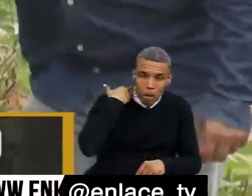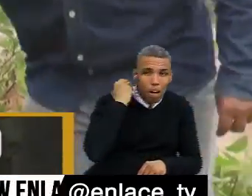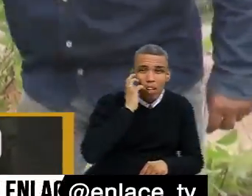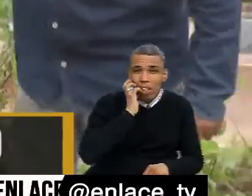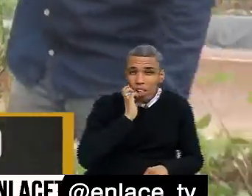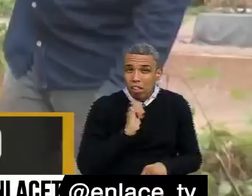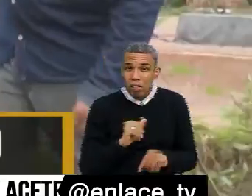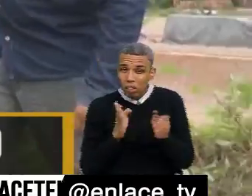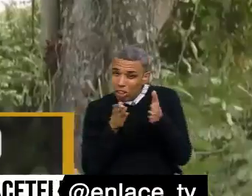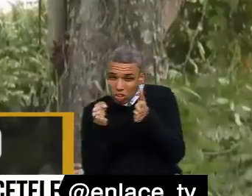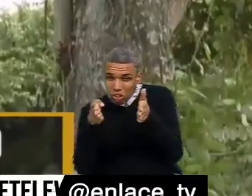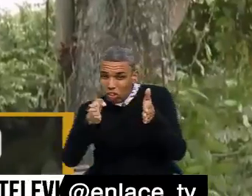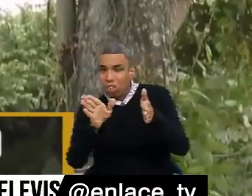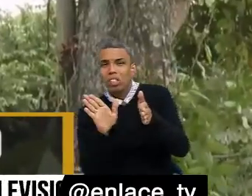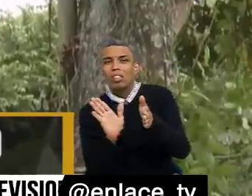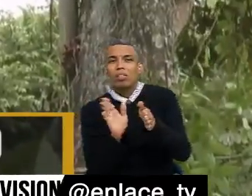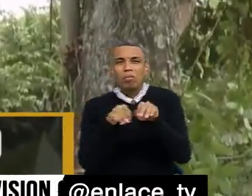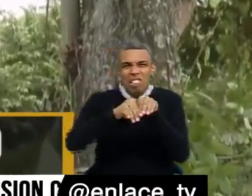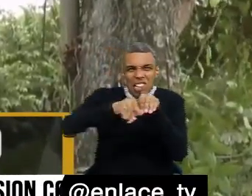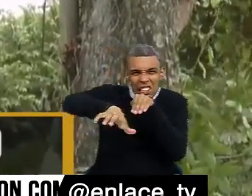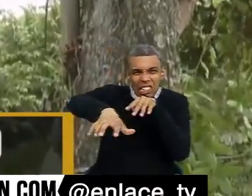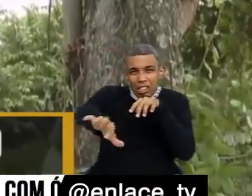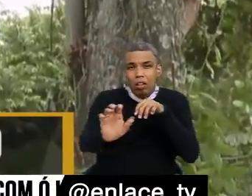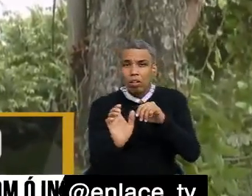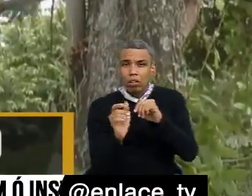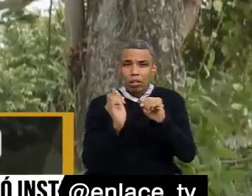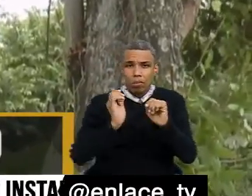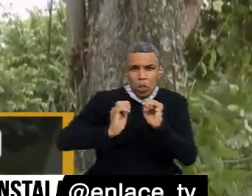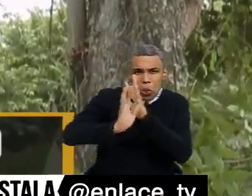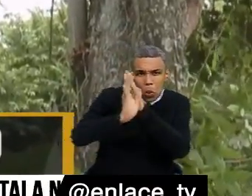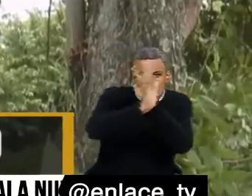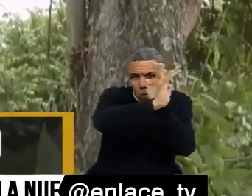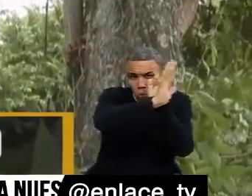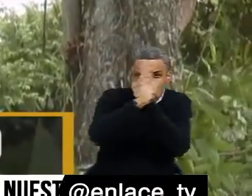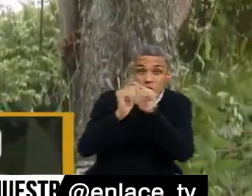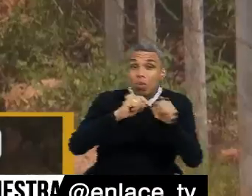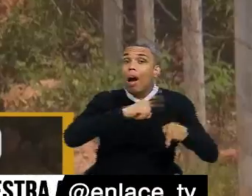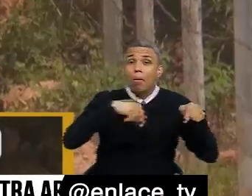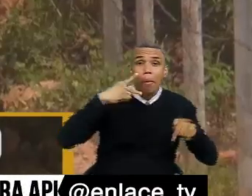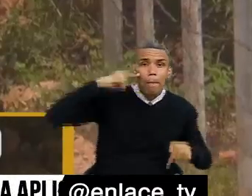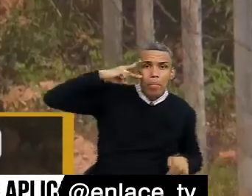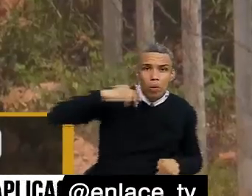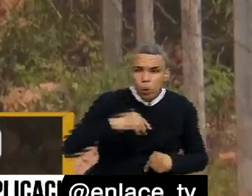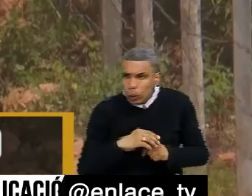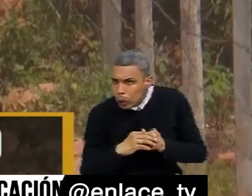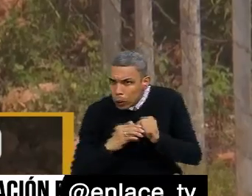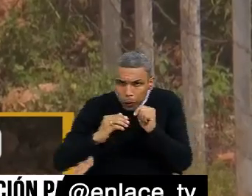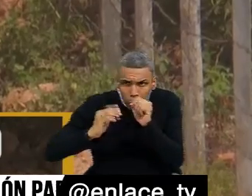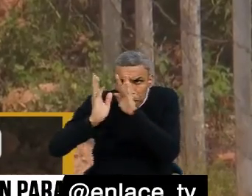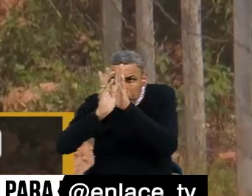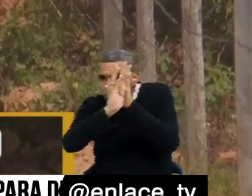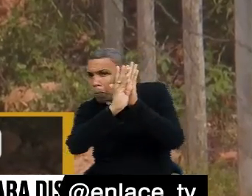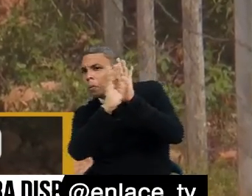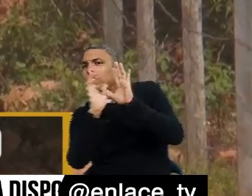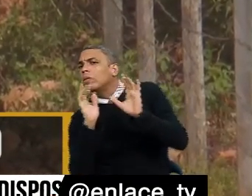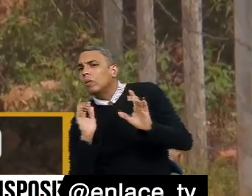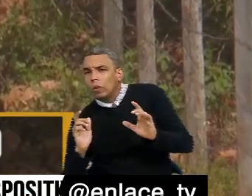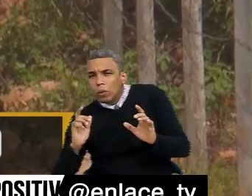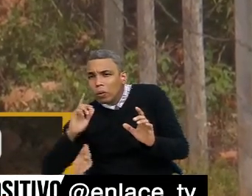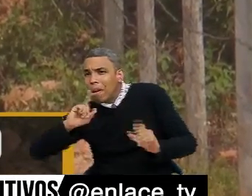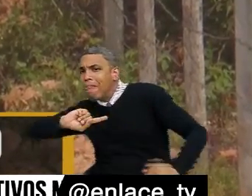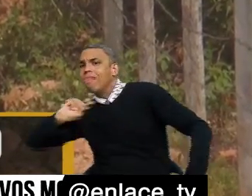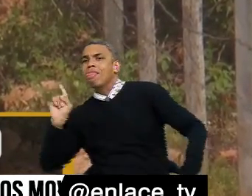eran cómplices de delincuentes. Sin embargo, cumplida la limpieza del sector, hoy maquinaria de la Secretaría de Infraestructura comenzó con las obras